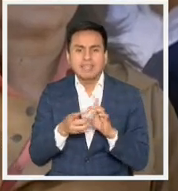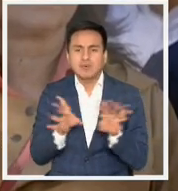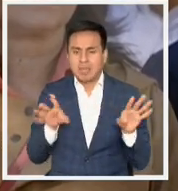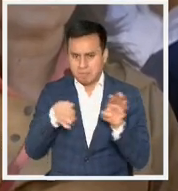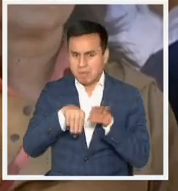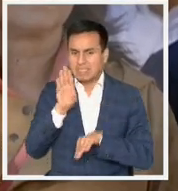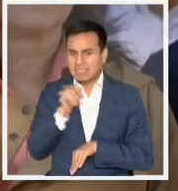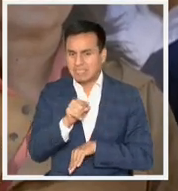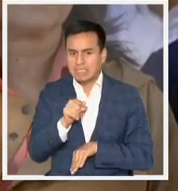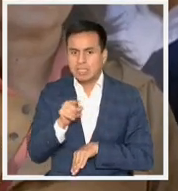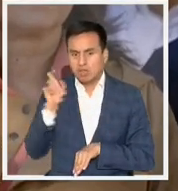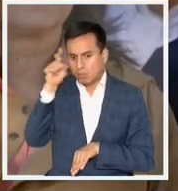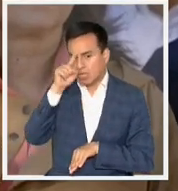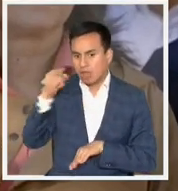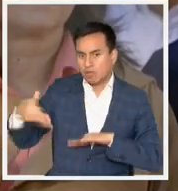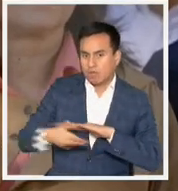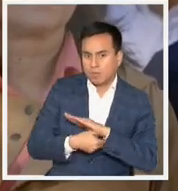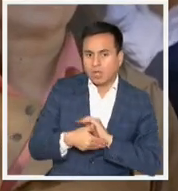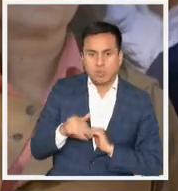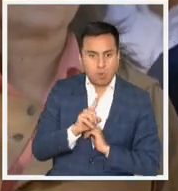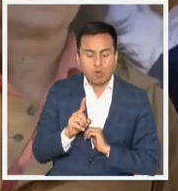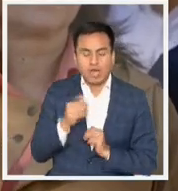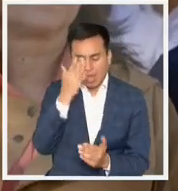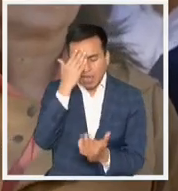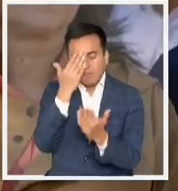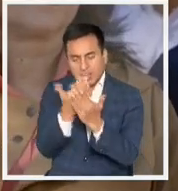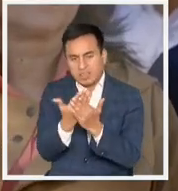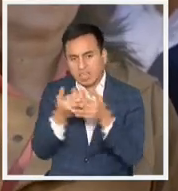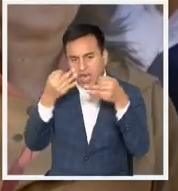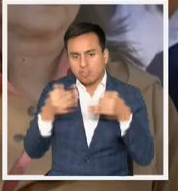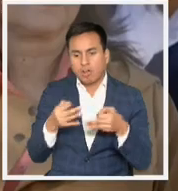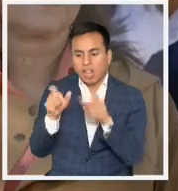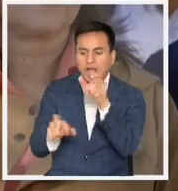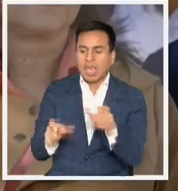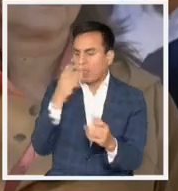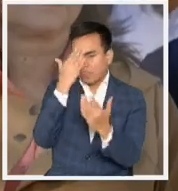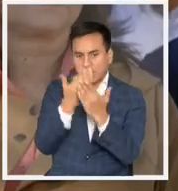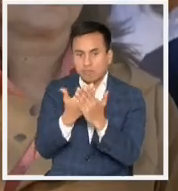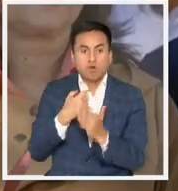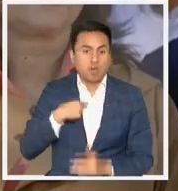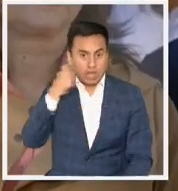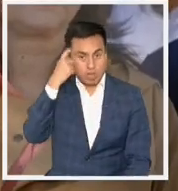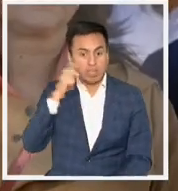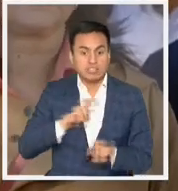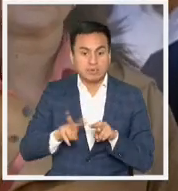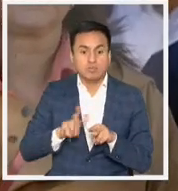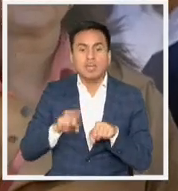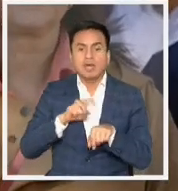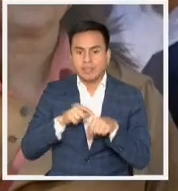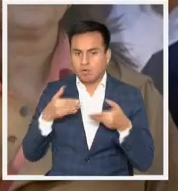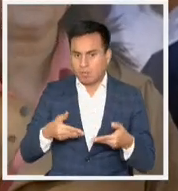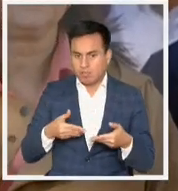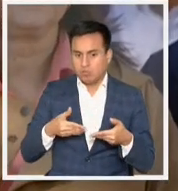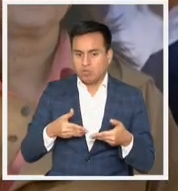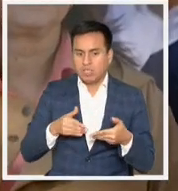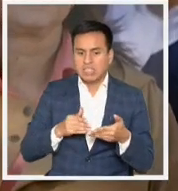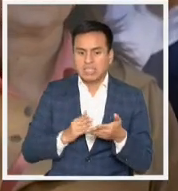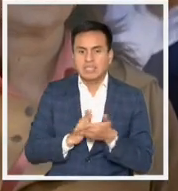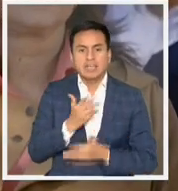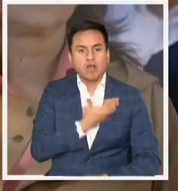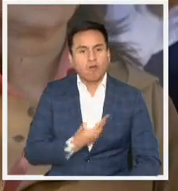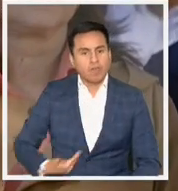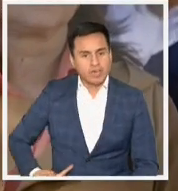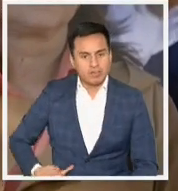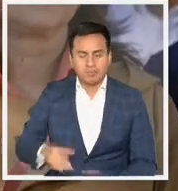nunca metiendo lo complicado debajo de la alfombra, sino enfrentándolo de cara a la gente, como creo lo hemos hecho en este momento desde el